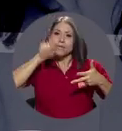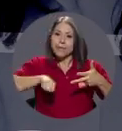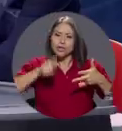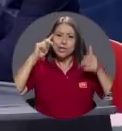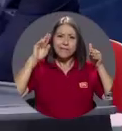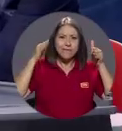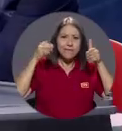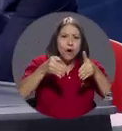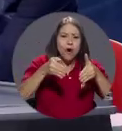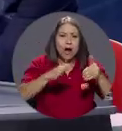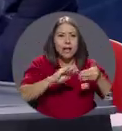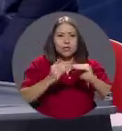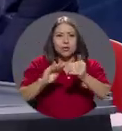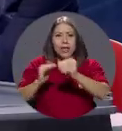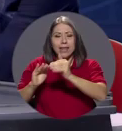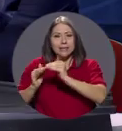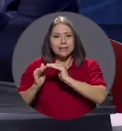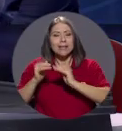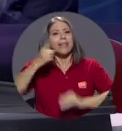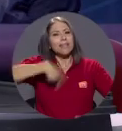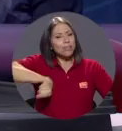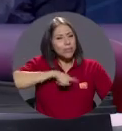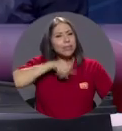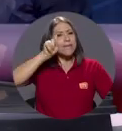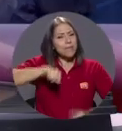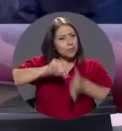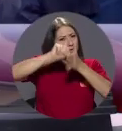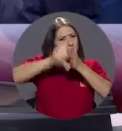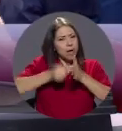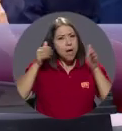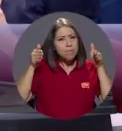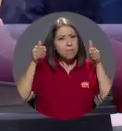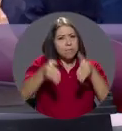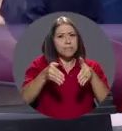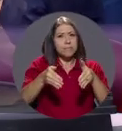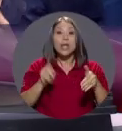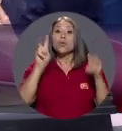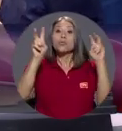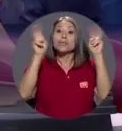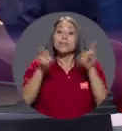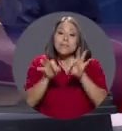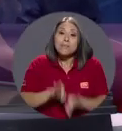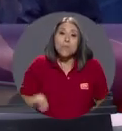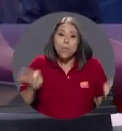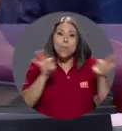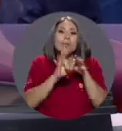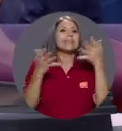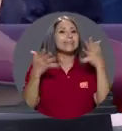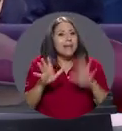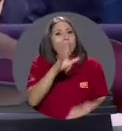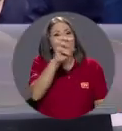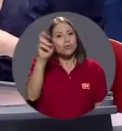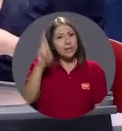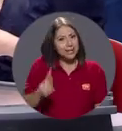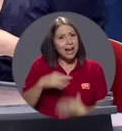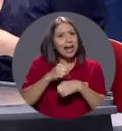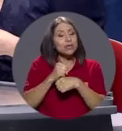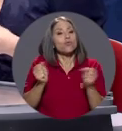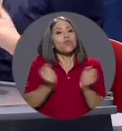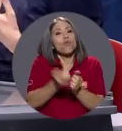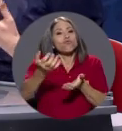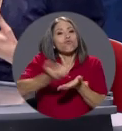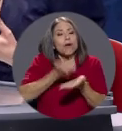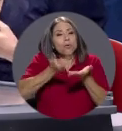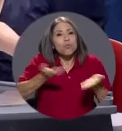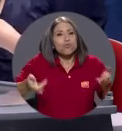que enfocarnos en las ciudades. Tenemos que enfocarnos en las ciudades. Hay un tema importante que Costa Rica ha hecho a nivel